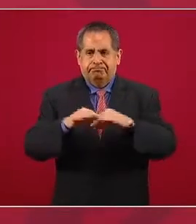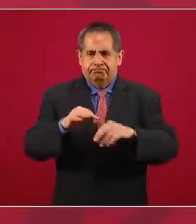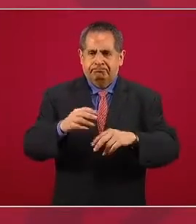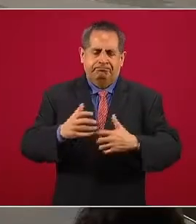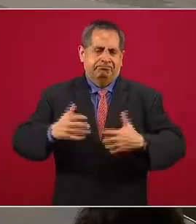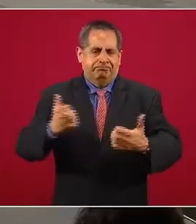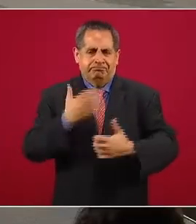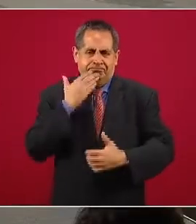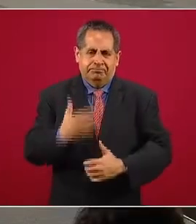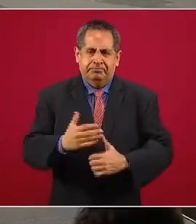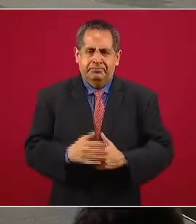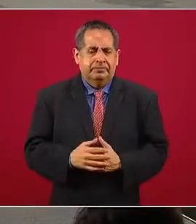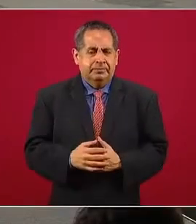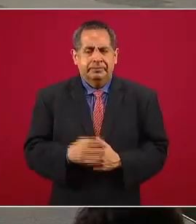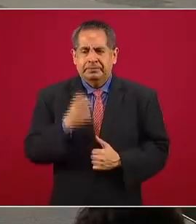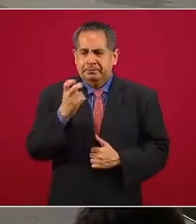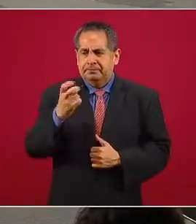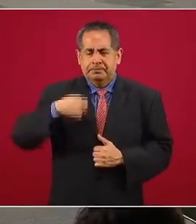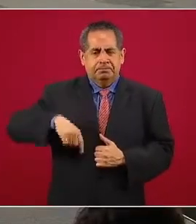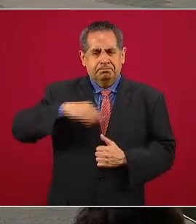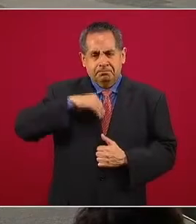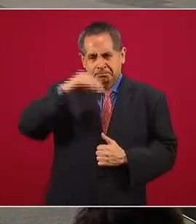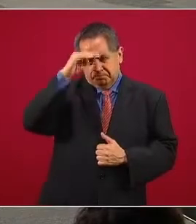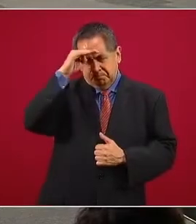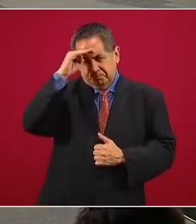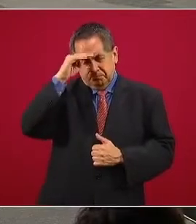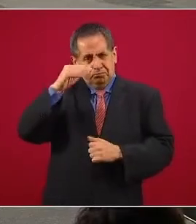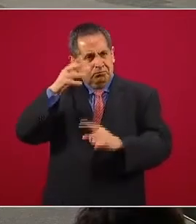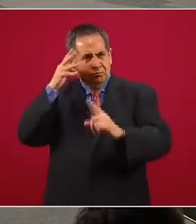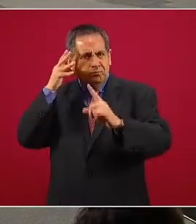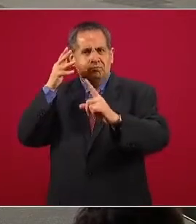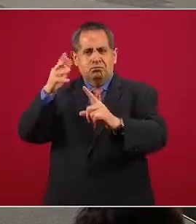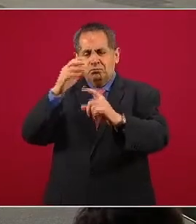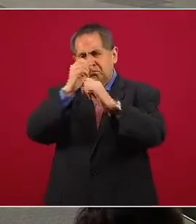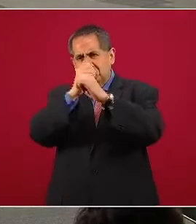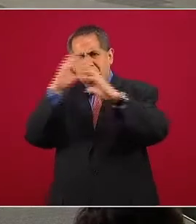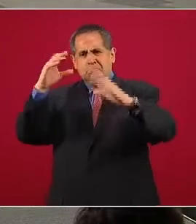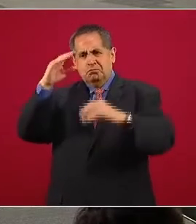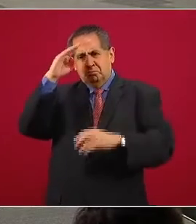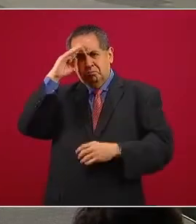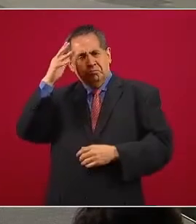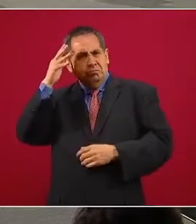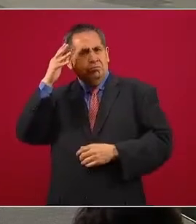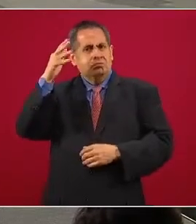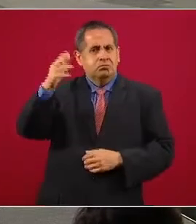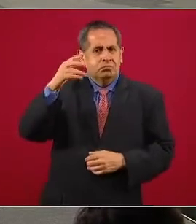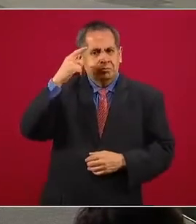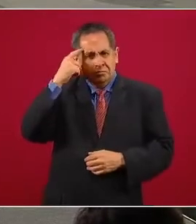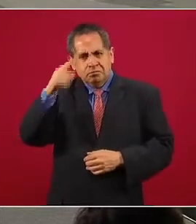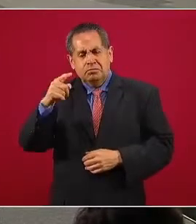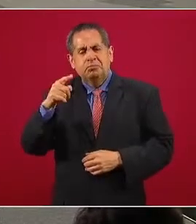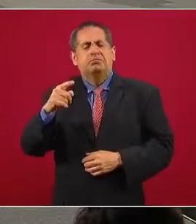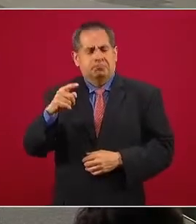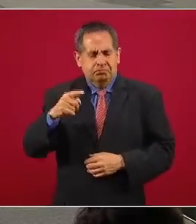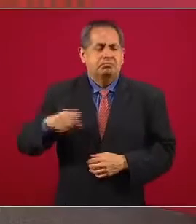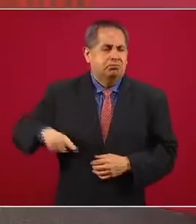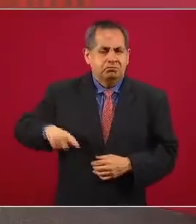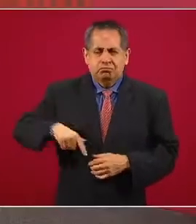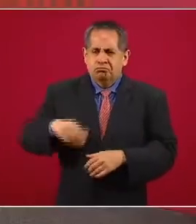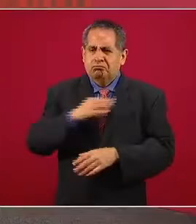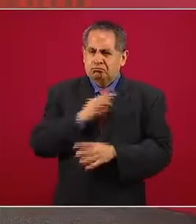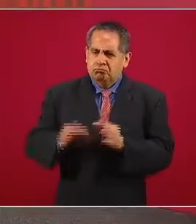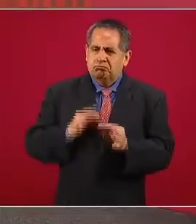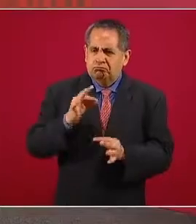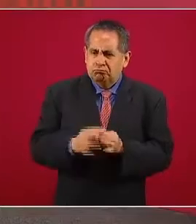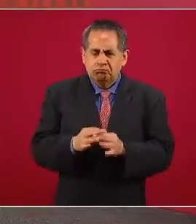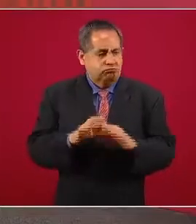trascendencia, porque eso es pensar con una visión de futuro y es pensar sin duda con una visión de Estado.